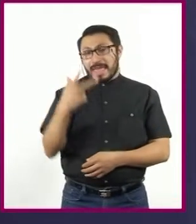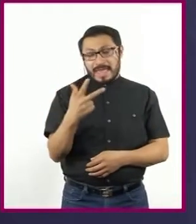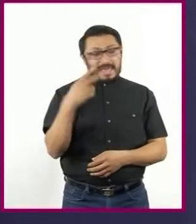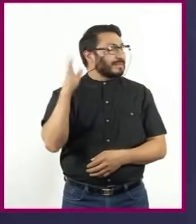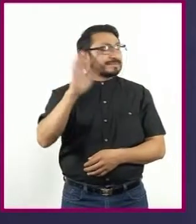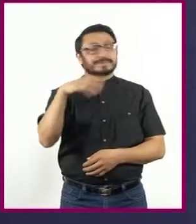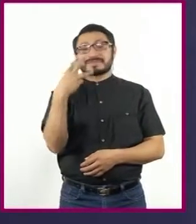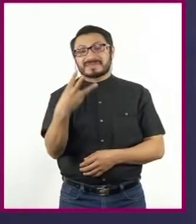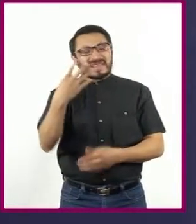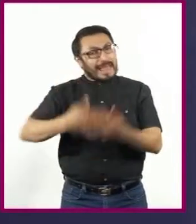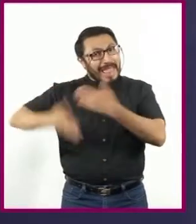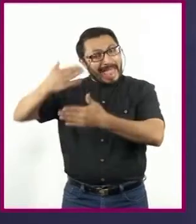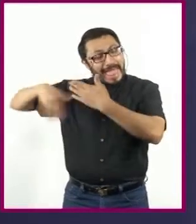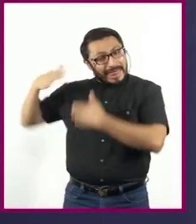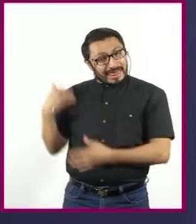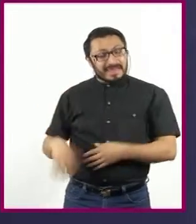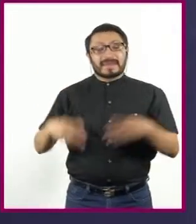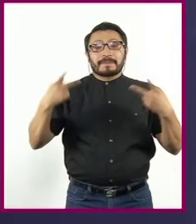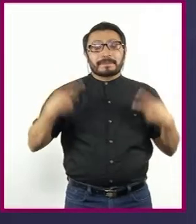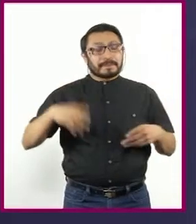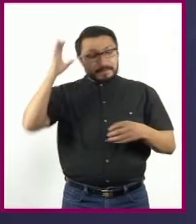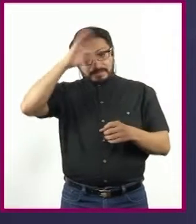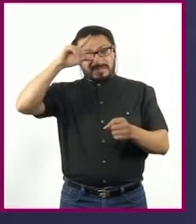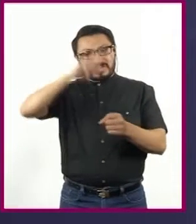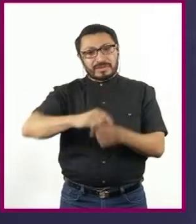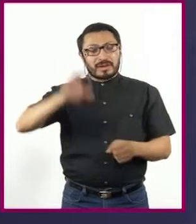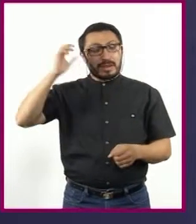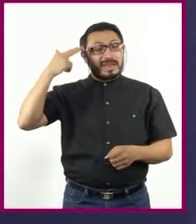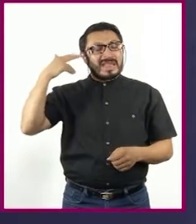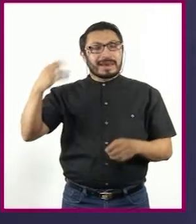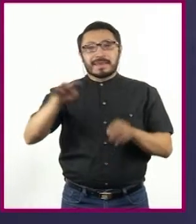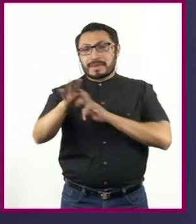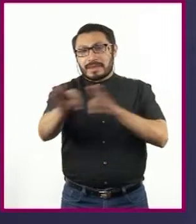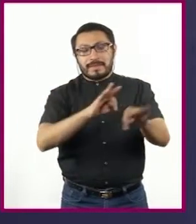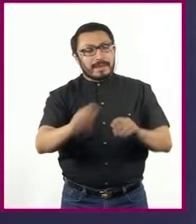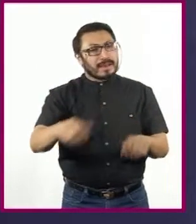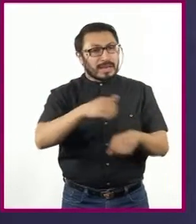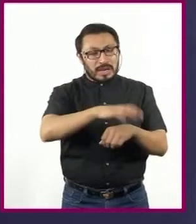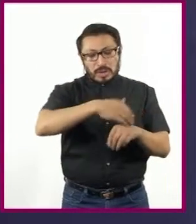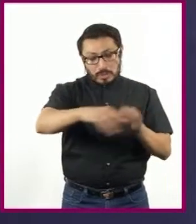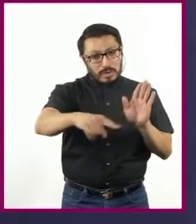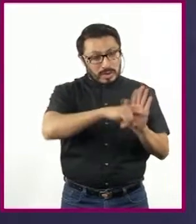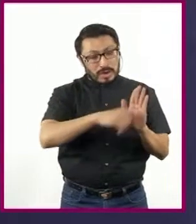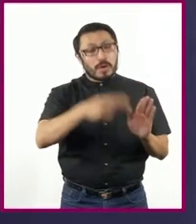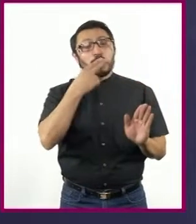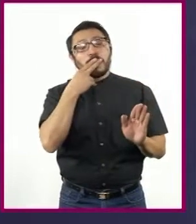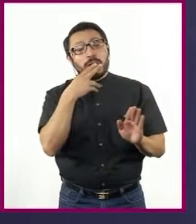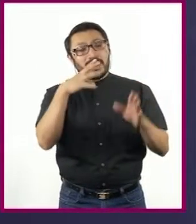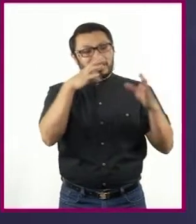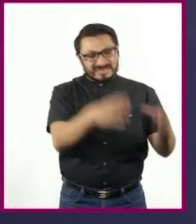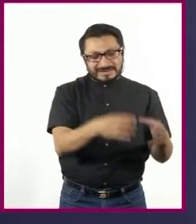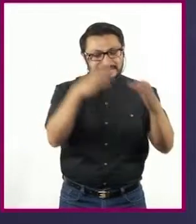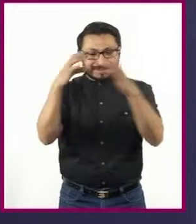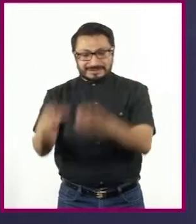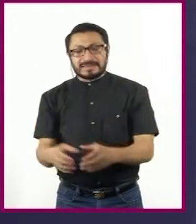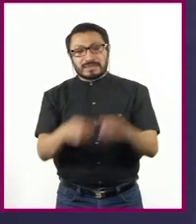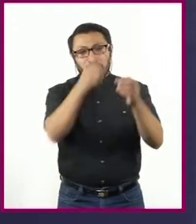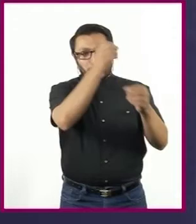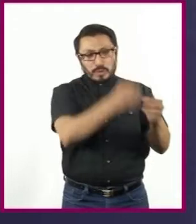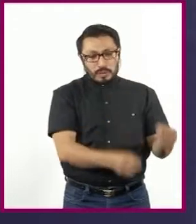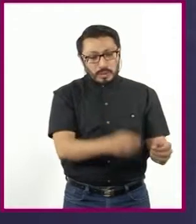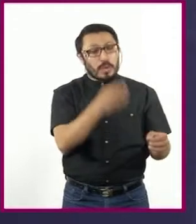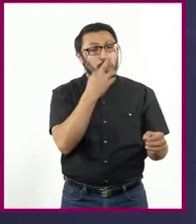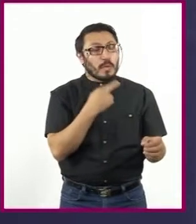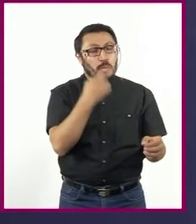era, la civilización china trabajó con cantidades negativas. Emplearon dos conjuntos de varillas,